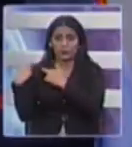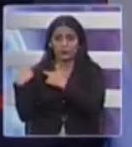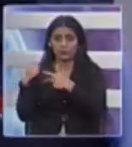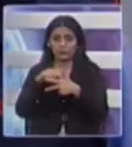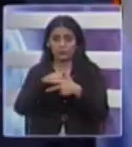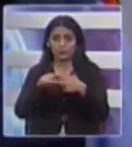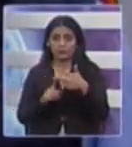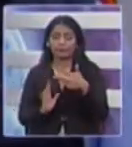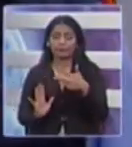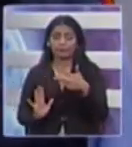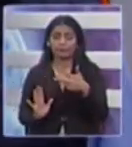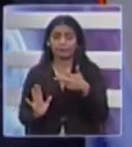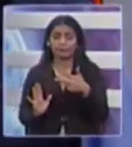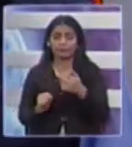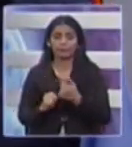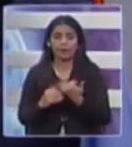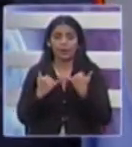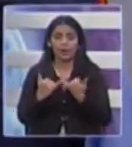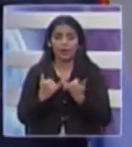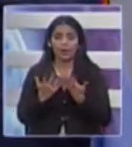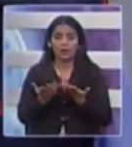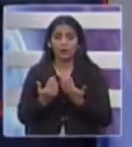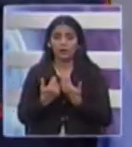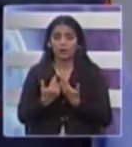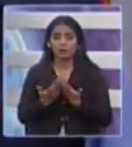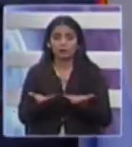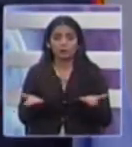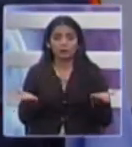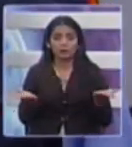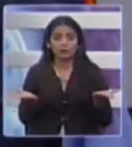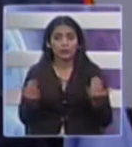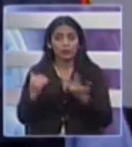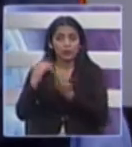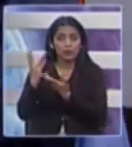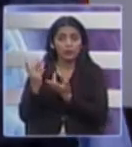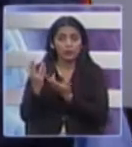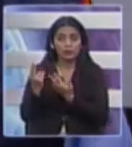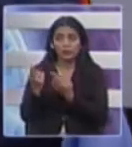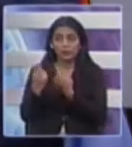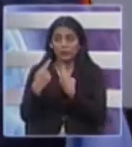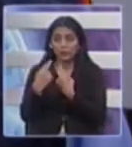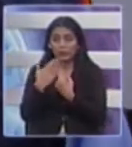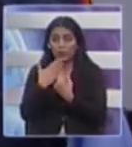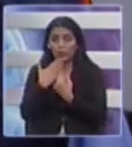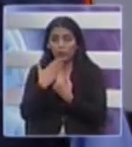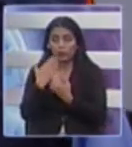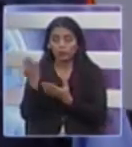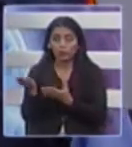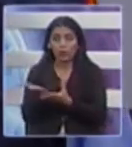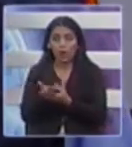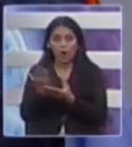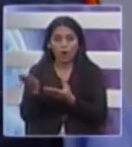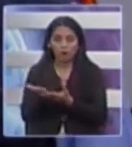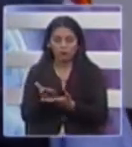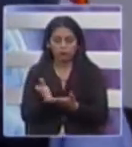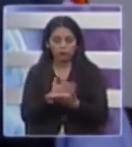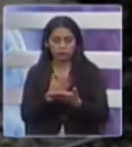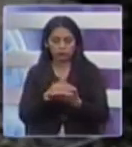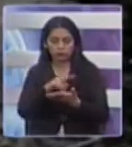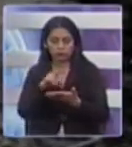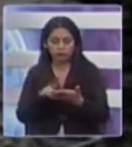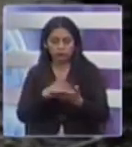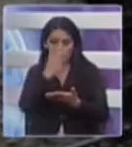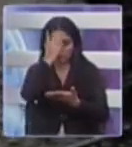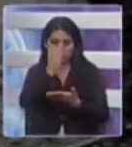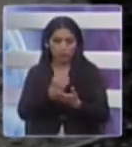están justamente las gestiones que estamos esperando nos entreguen con documentos para tomar la decisión final.